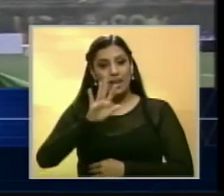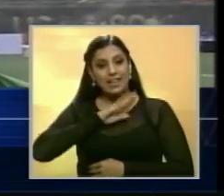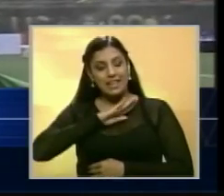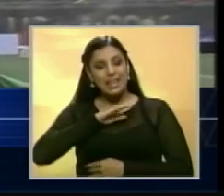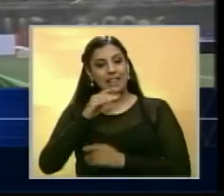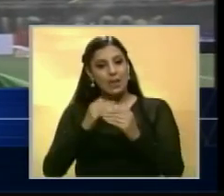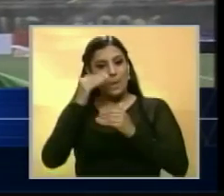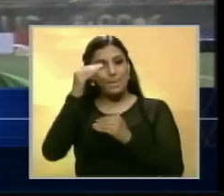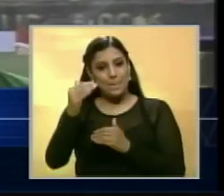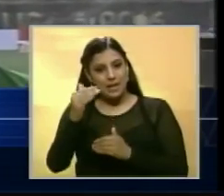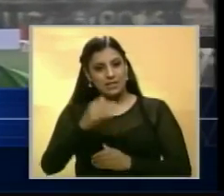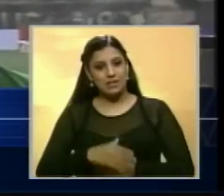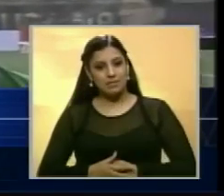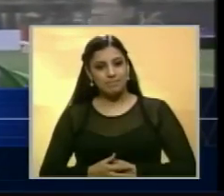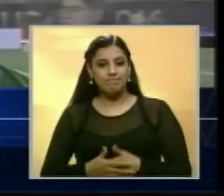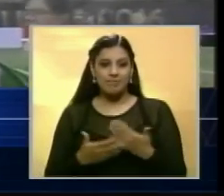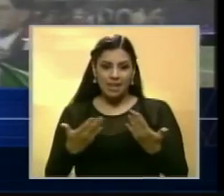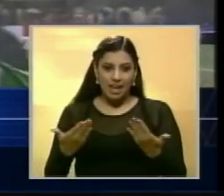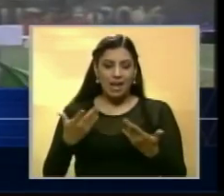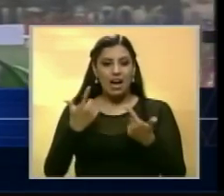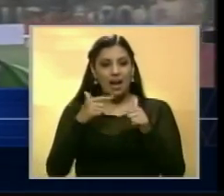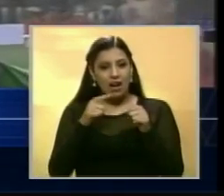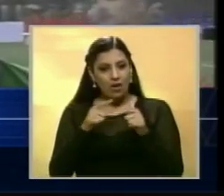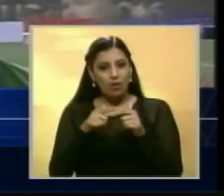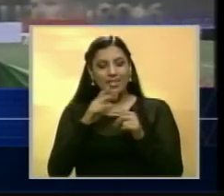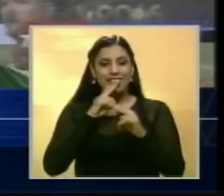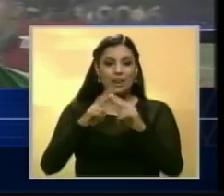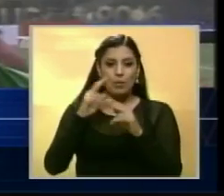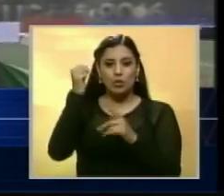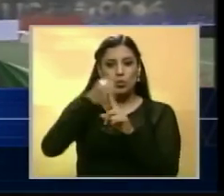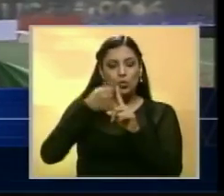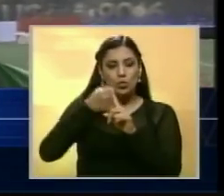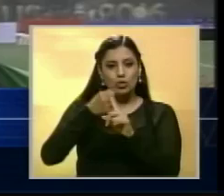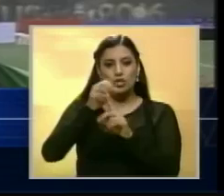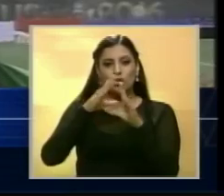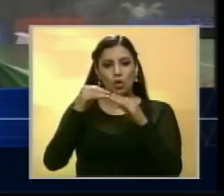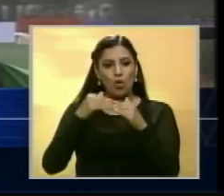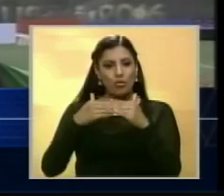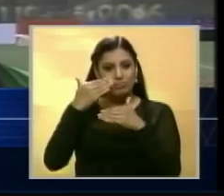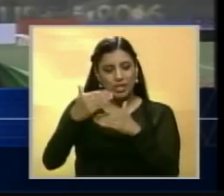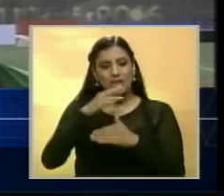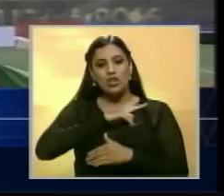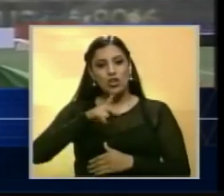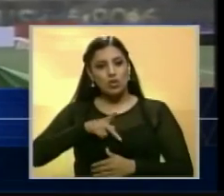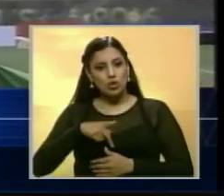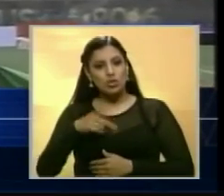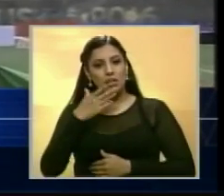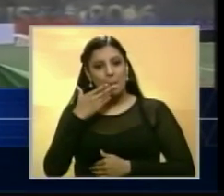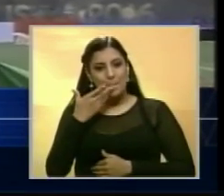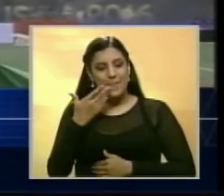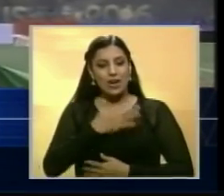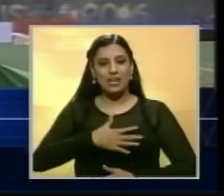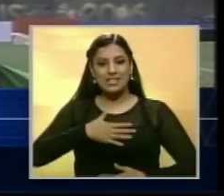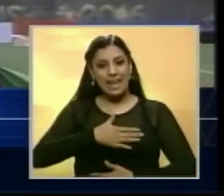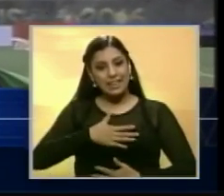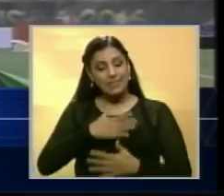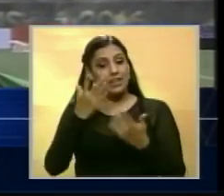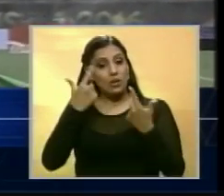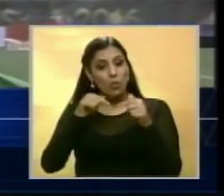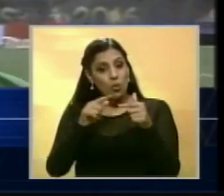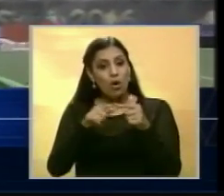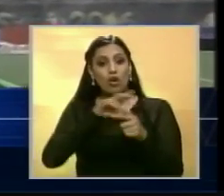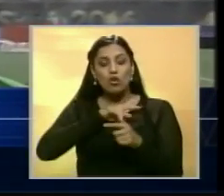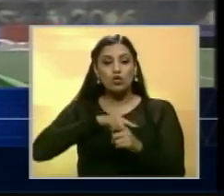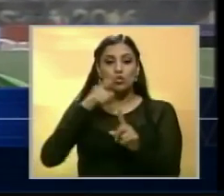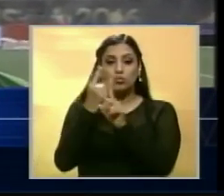pasar de primero. Sacamos un resultado luchado, lo dejamos todo en el campo y eso la verdad que nos deja mucha satisfacción a todos.